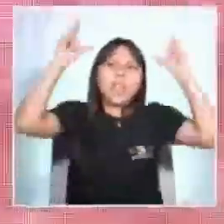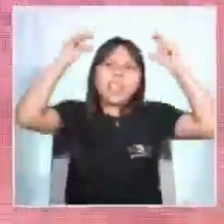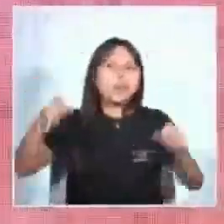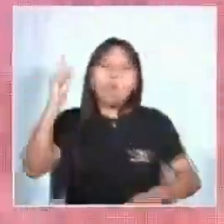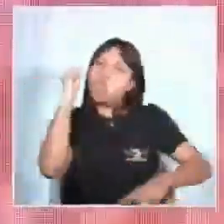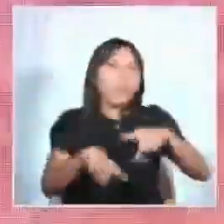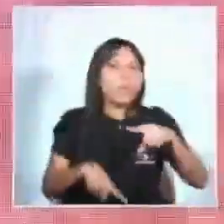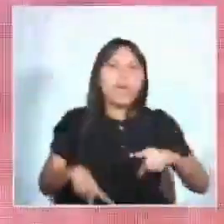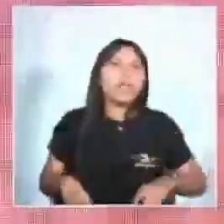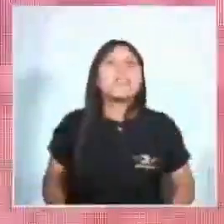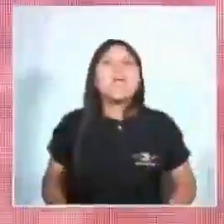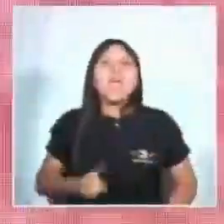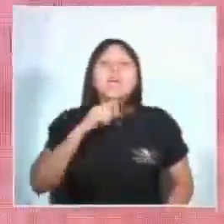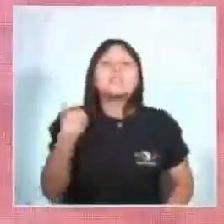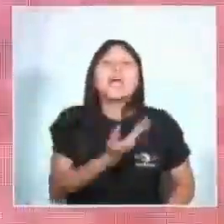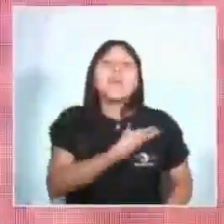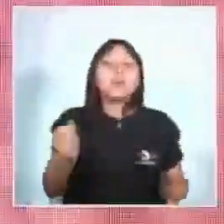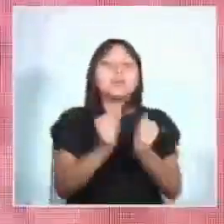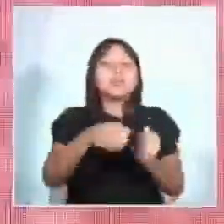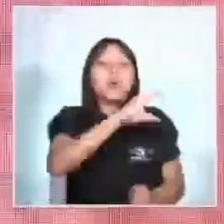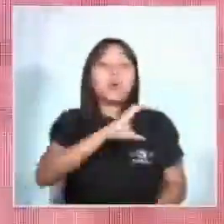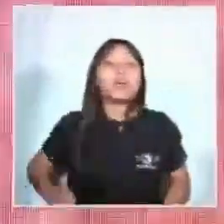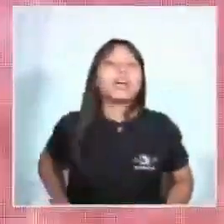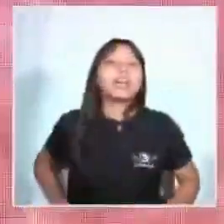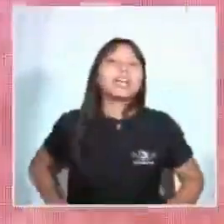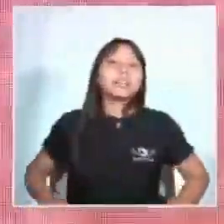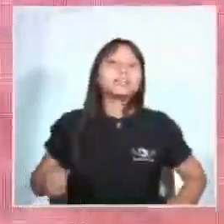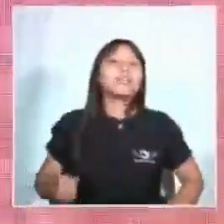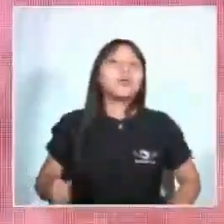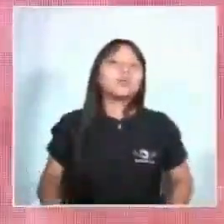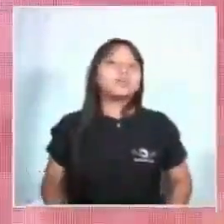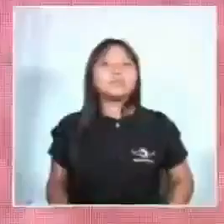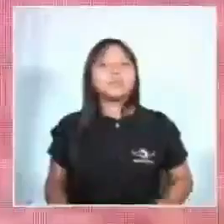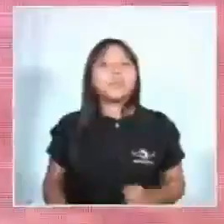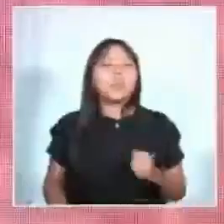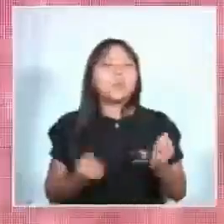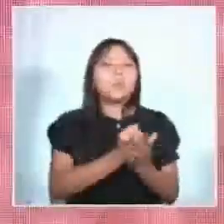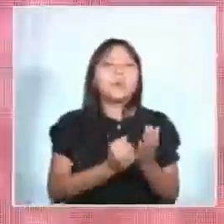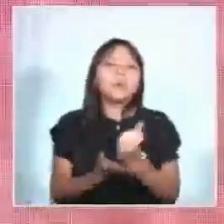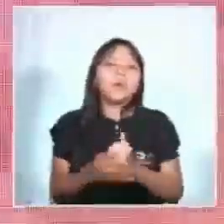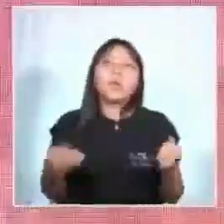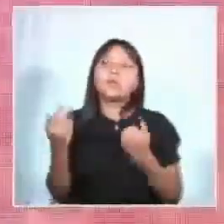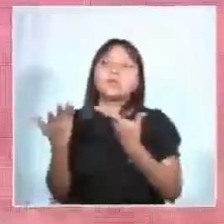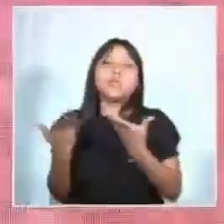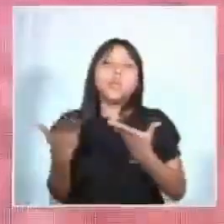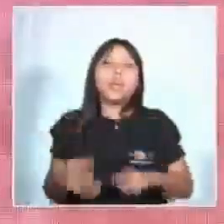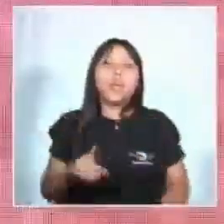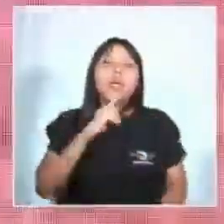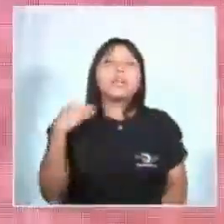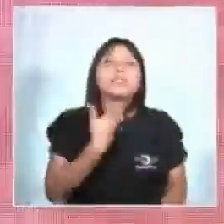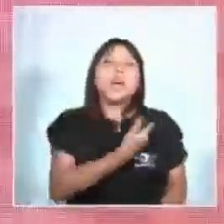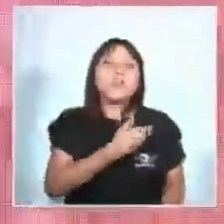estamos juntamente con Cristo crucificado. Ya no vivimos nosotras, vive